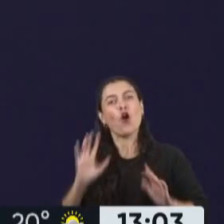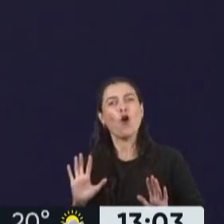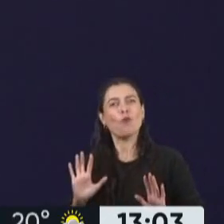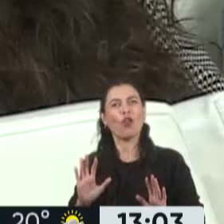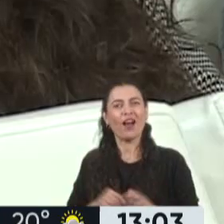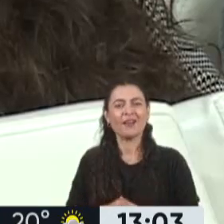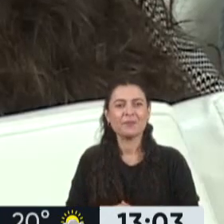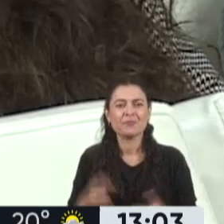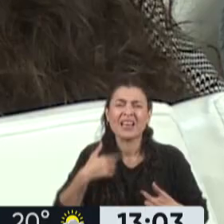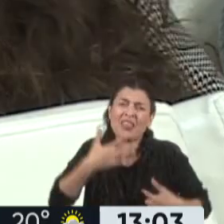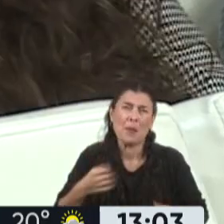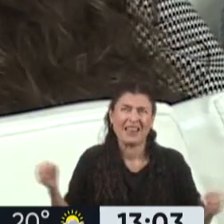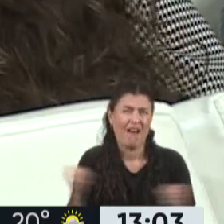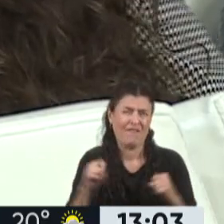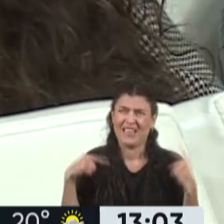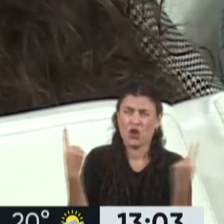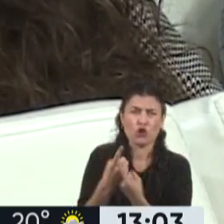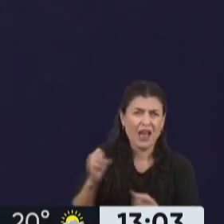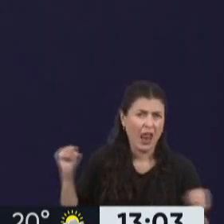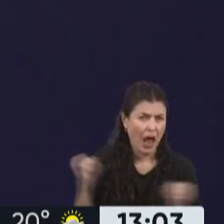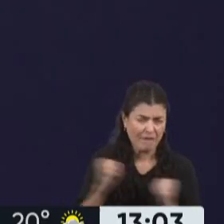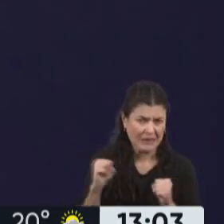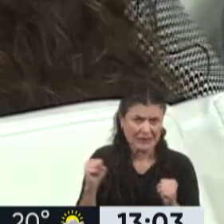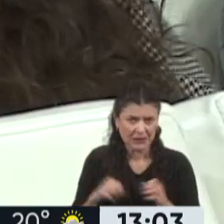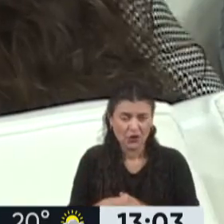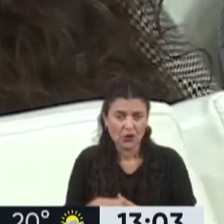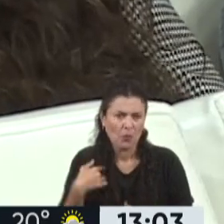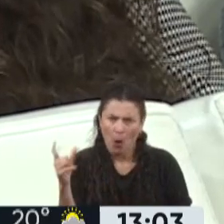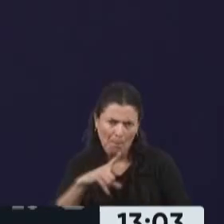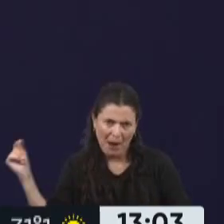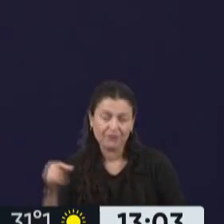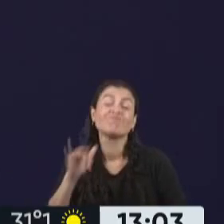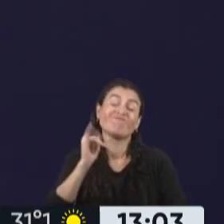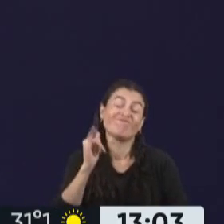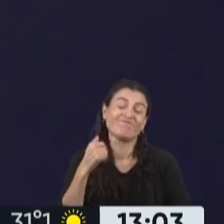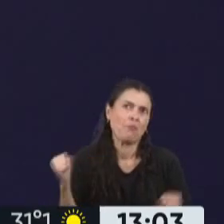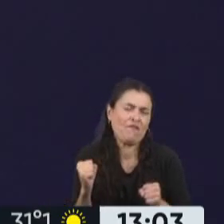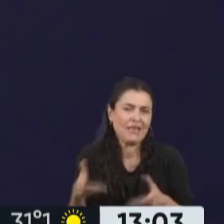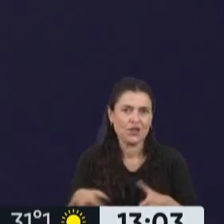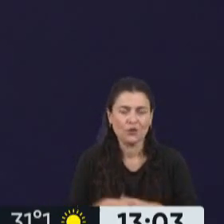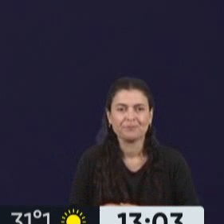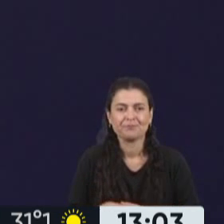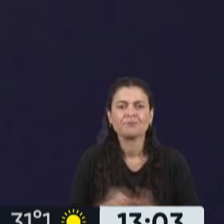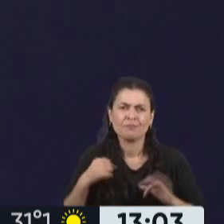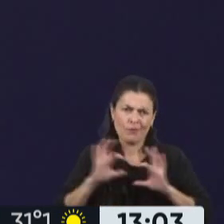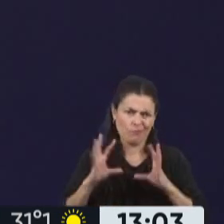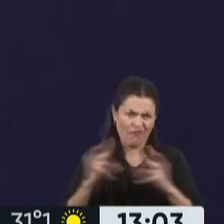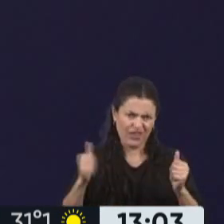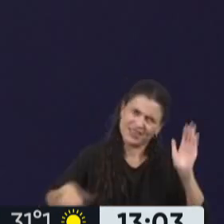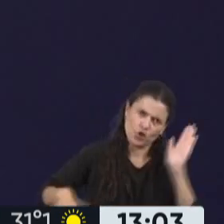conferencia. Hace mucho frío, la verdad que no estoy tan ¿Te a querés gusto. ir? Sí. ¿Querés ir? Bueno, ya nos vamos.